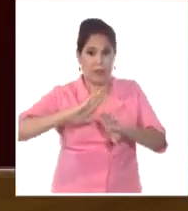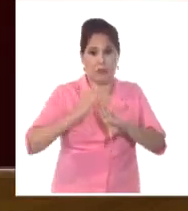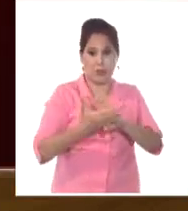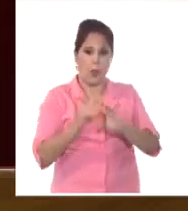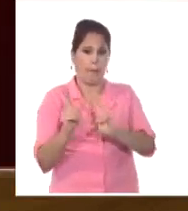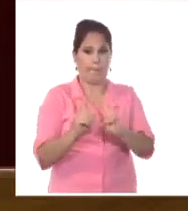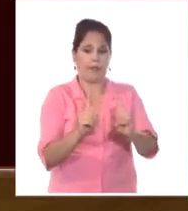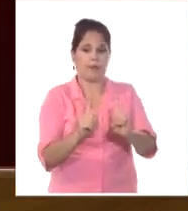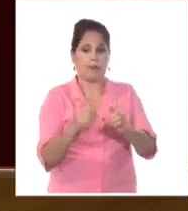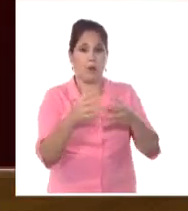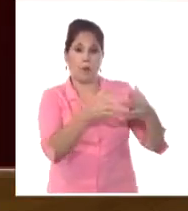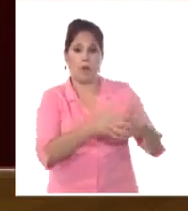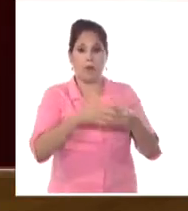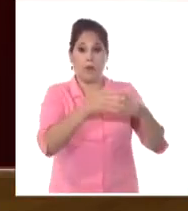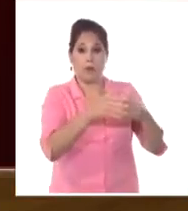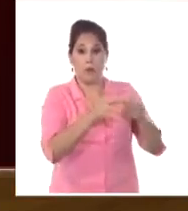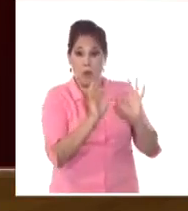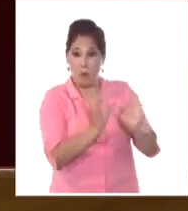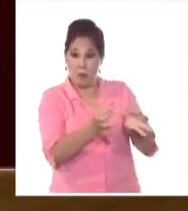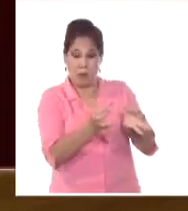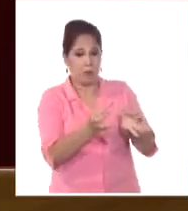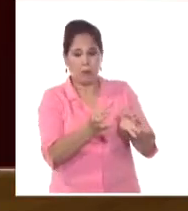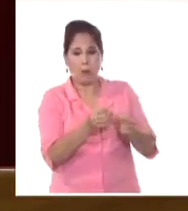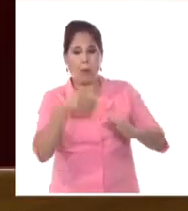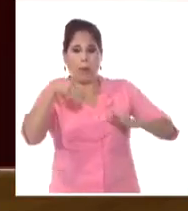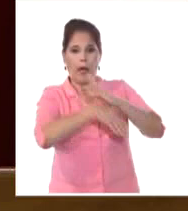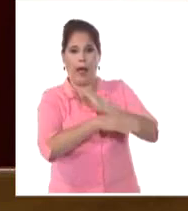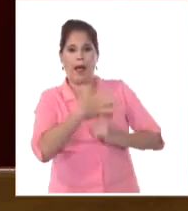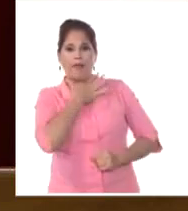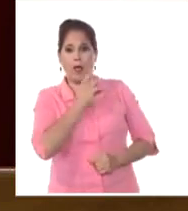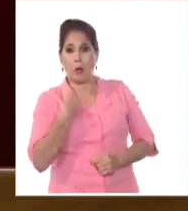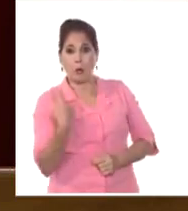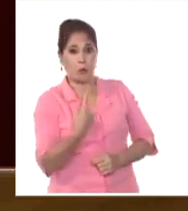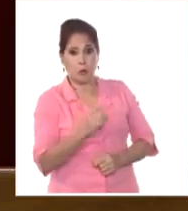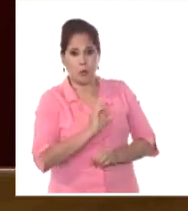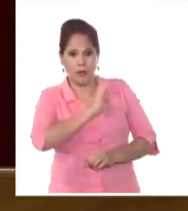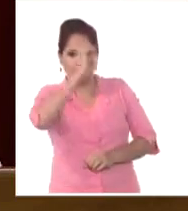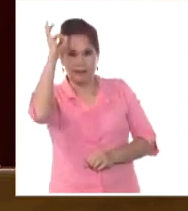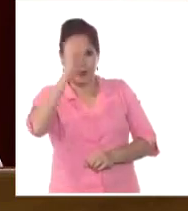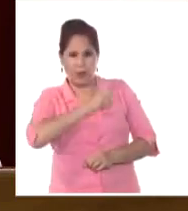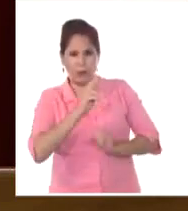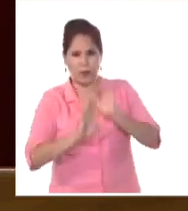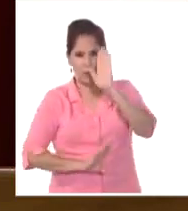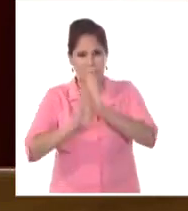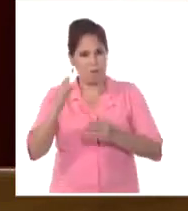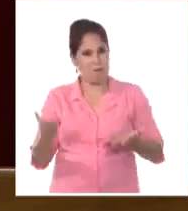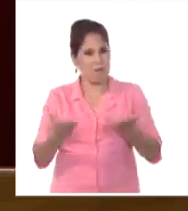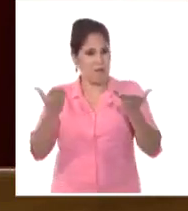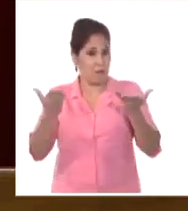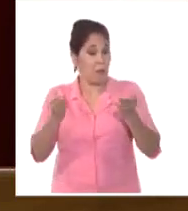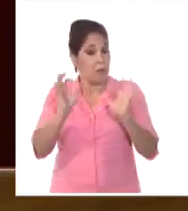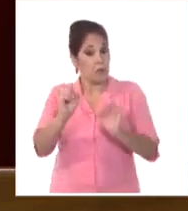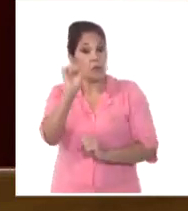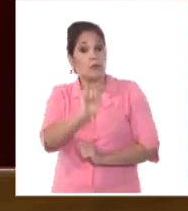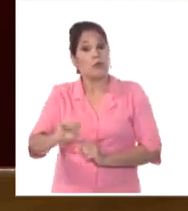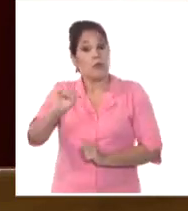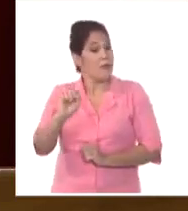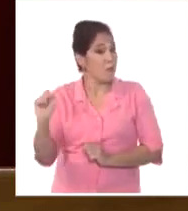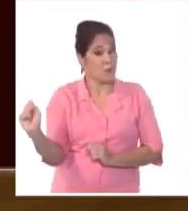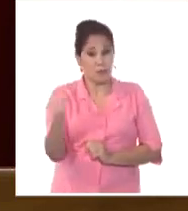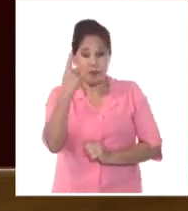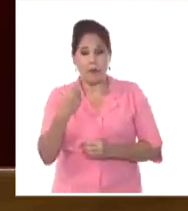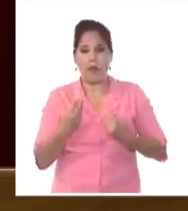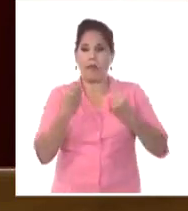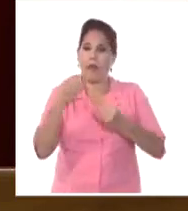por el más poderoso imperio de la historia, no han podido asfixiarnos ni rendirnos. Es tan cierto que solo el socialismo